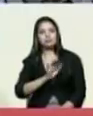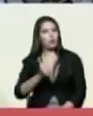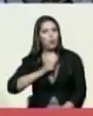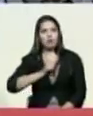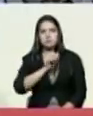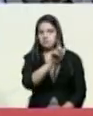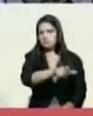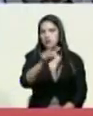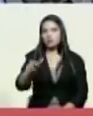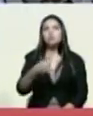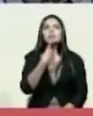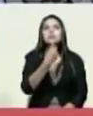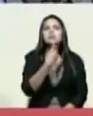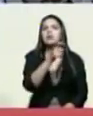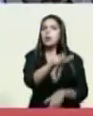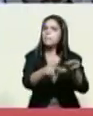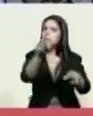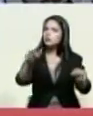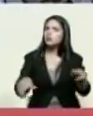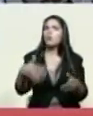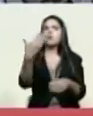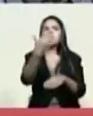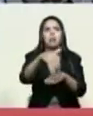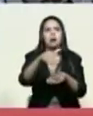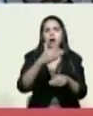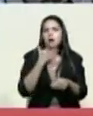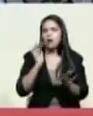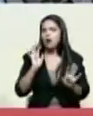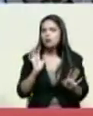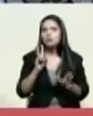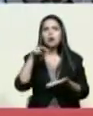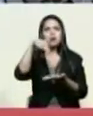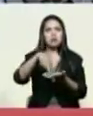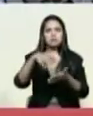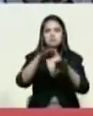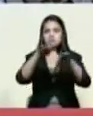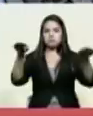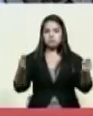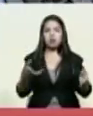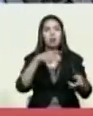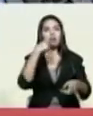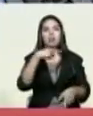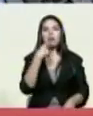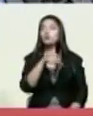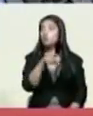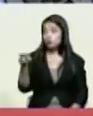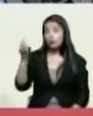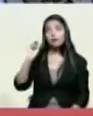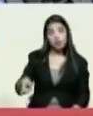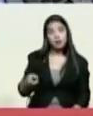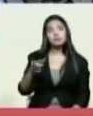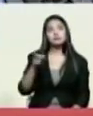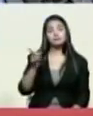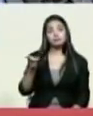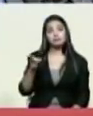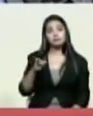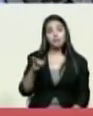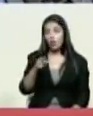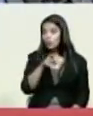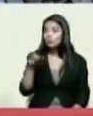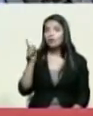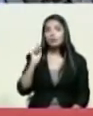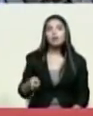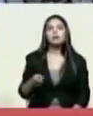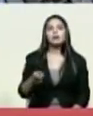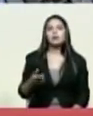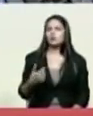De lo que dice la gente que está en el estrado. Y a ustedes les va a tocar. Yo les confieso que a mí